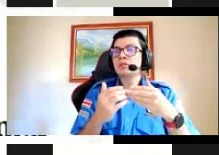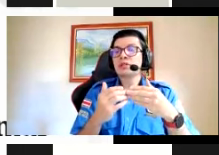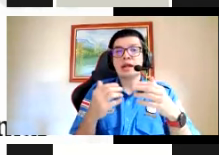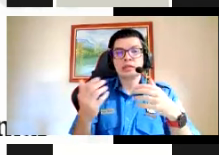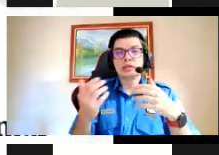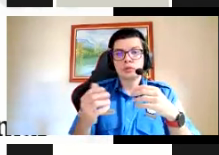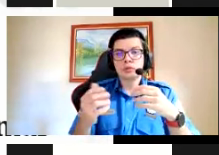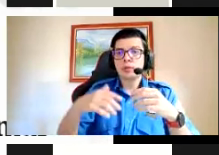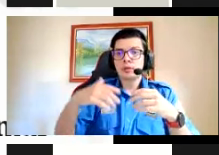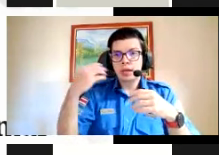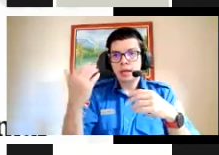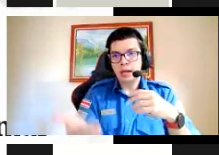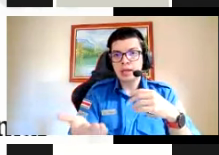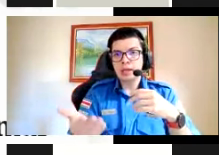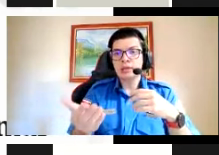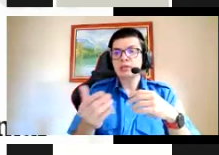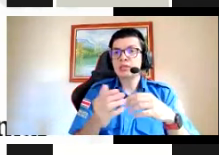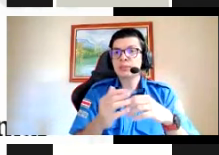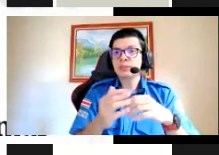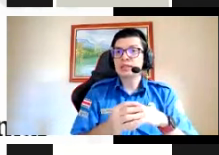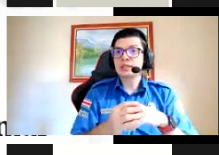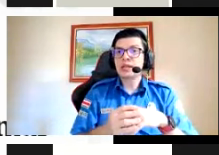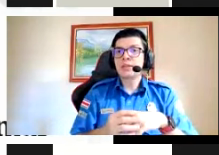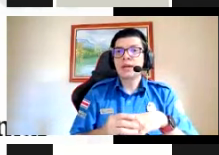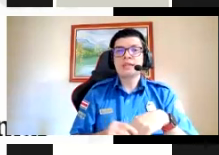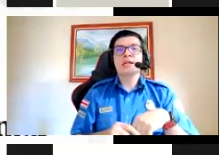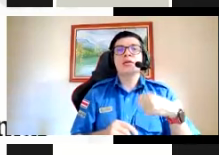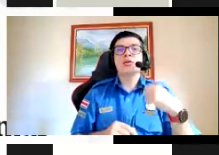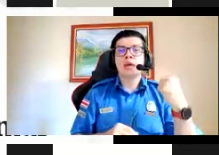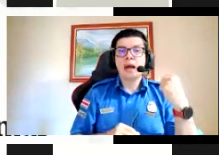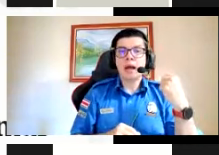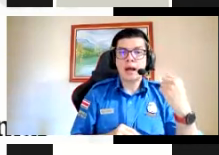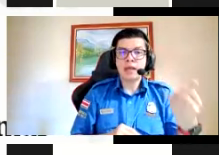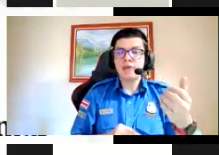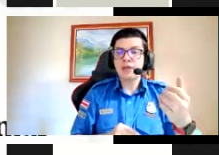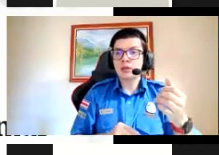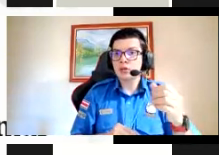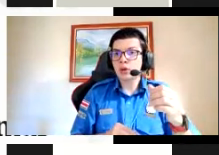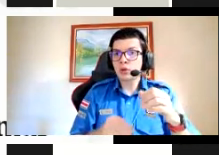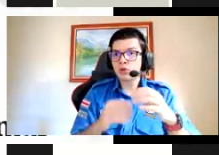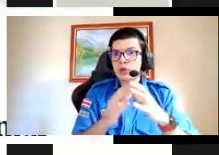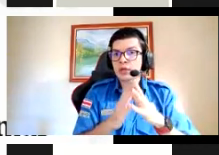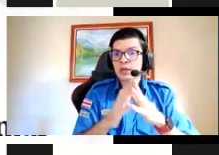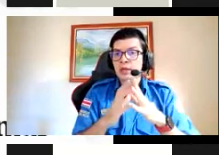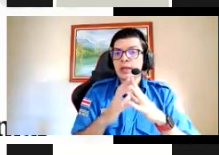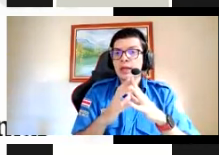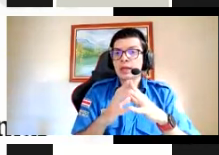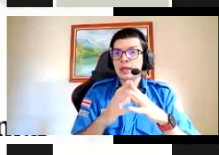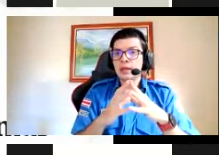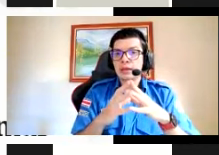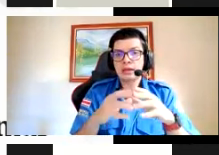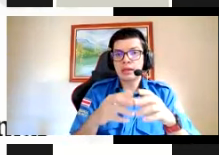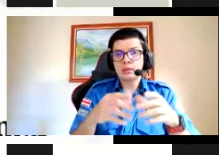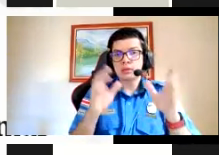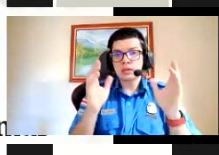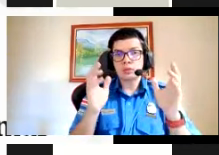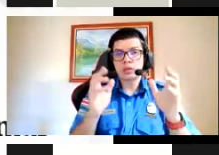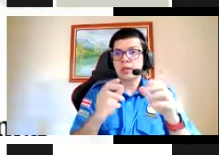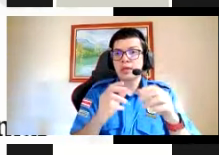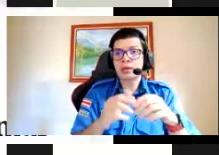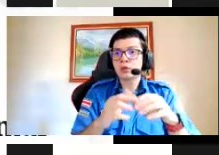una relación. Hay recipientes que están en mal estado, hay eventos que ocurren en